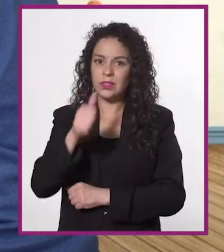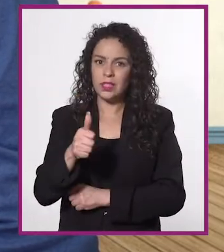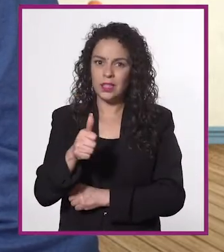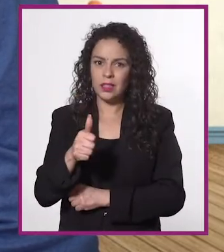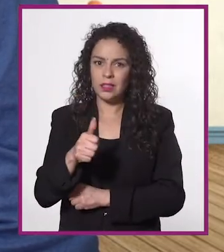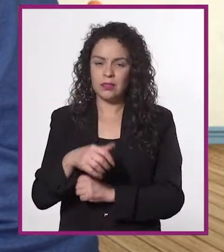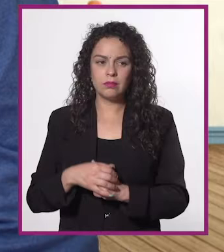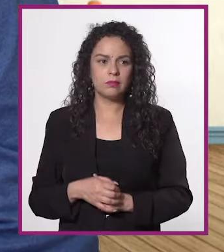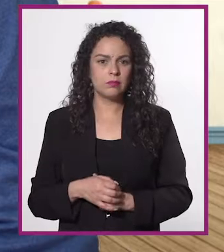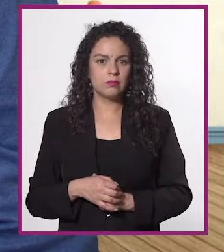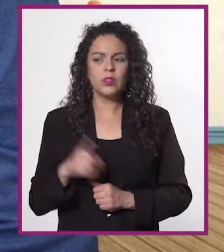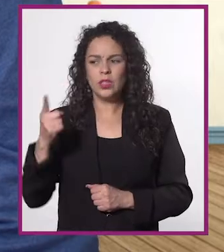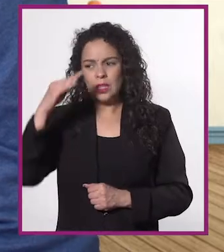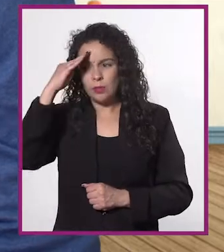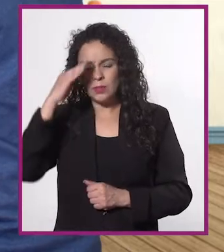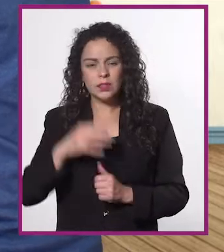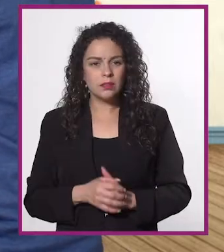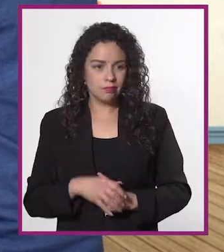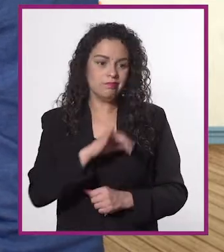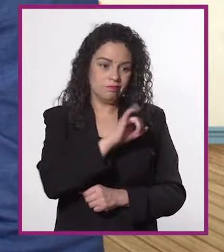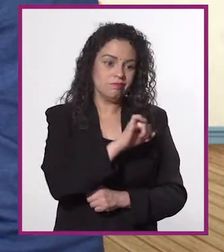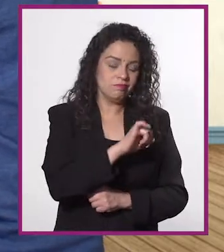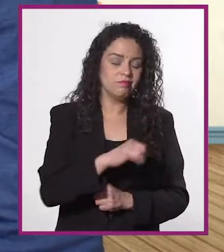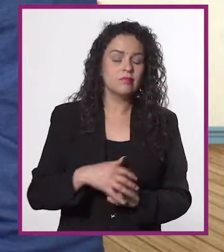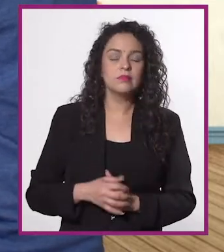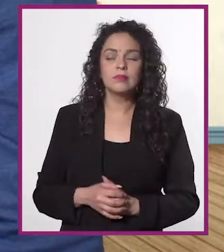videos, ¿no crees? Ajá.